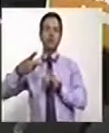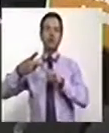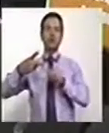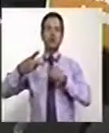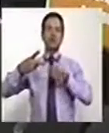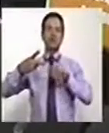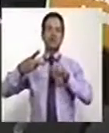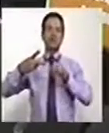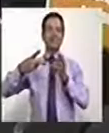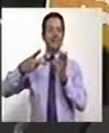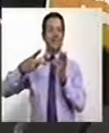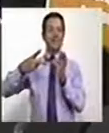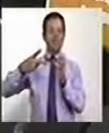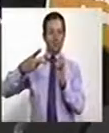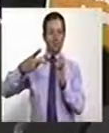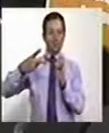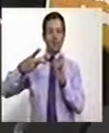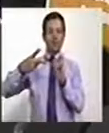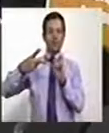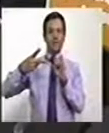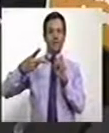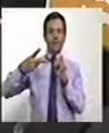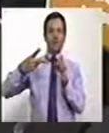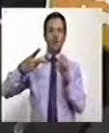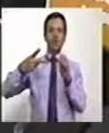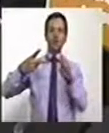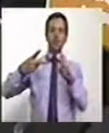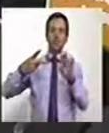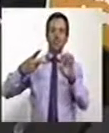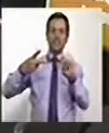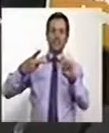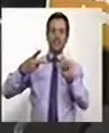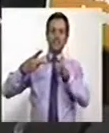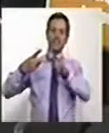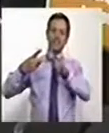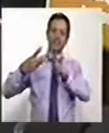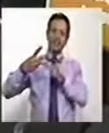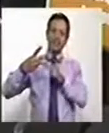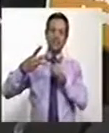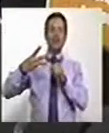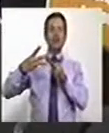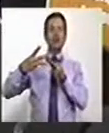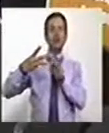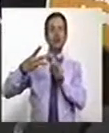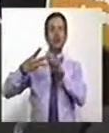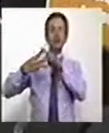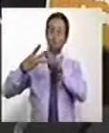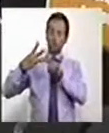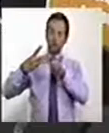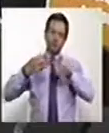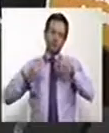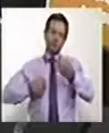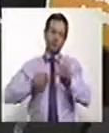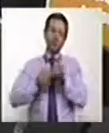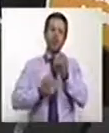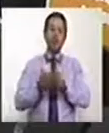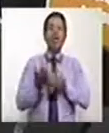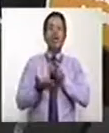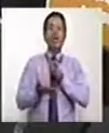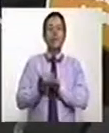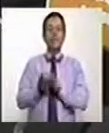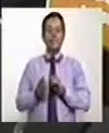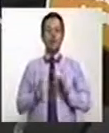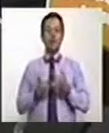y su tío Iván Correa Arango le dieron un enorme impulso a las cajas de compensación